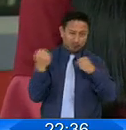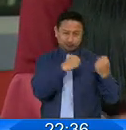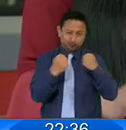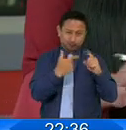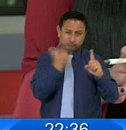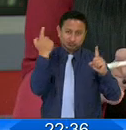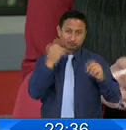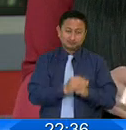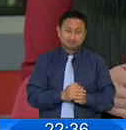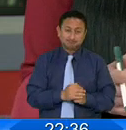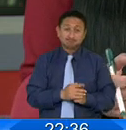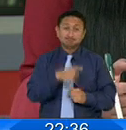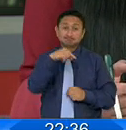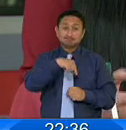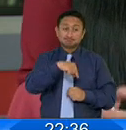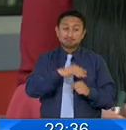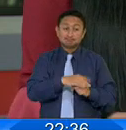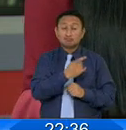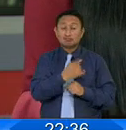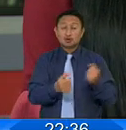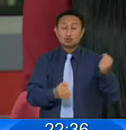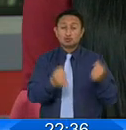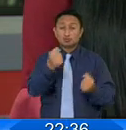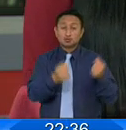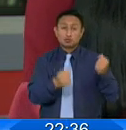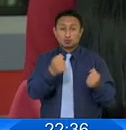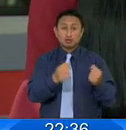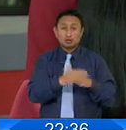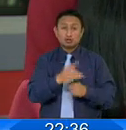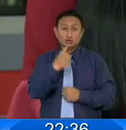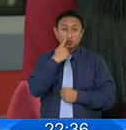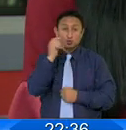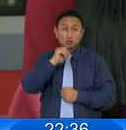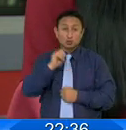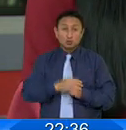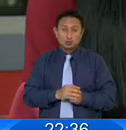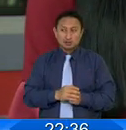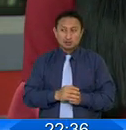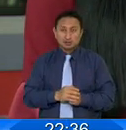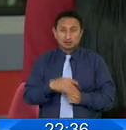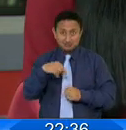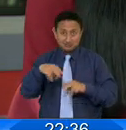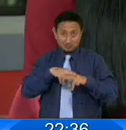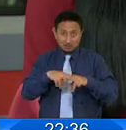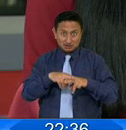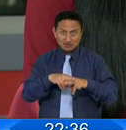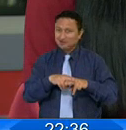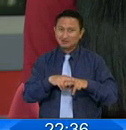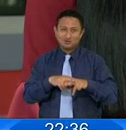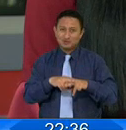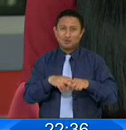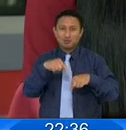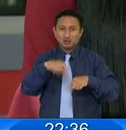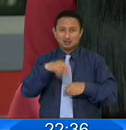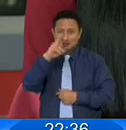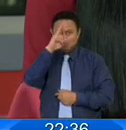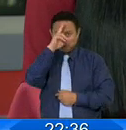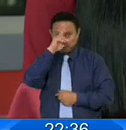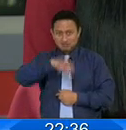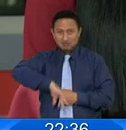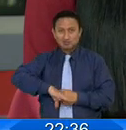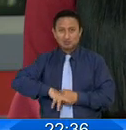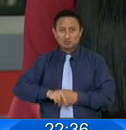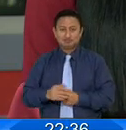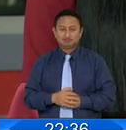La víctima había abordado un vehículo cuyo conductor en realidad no era un taxista, sino un